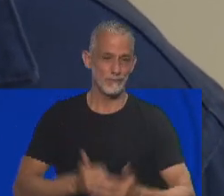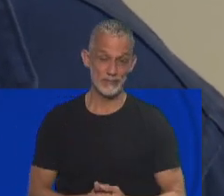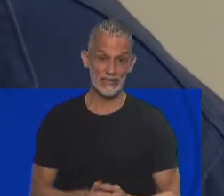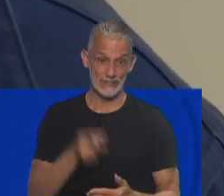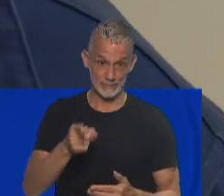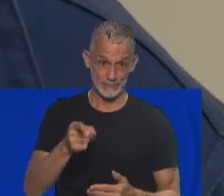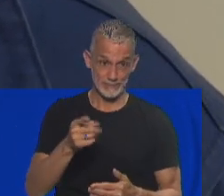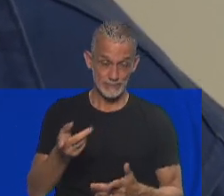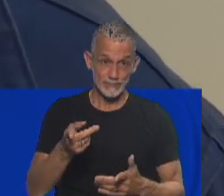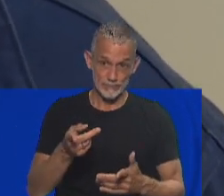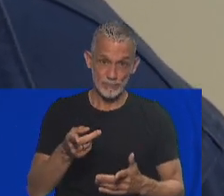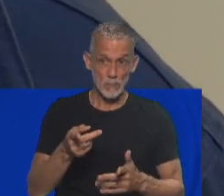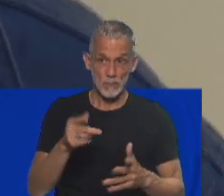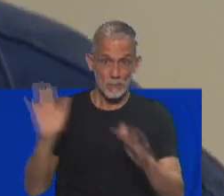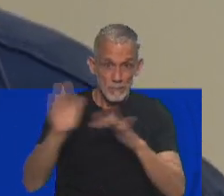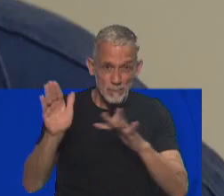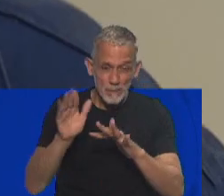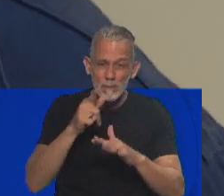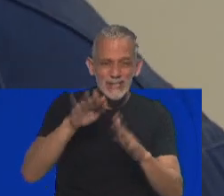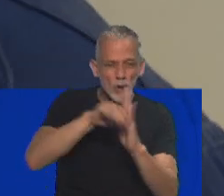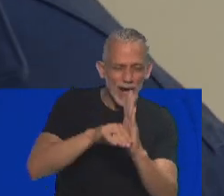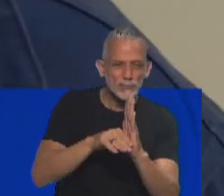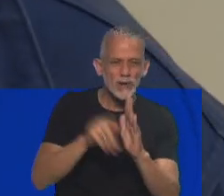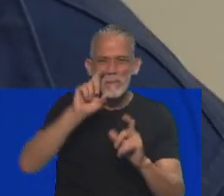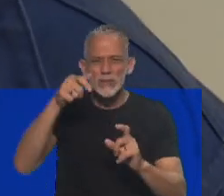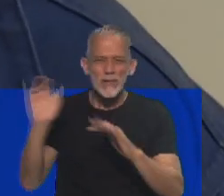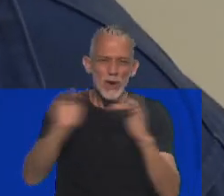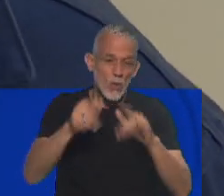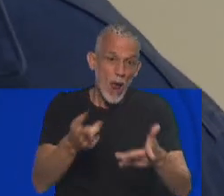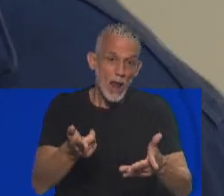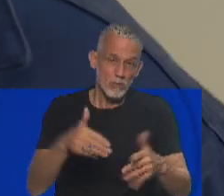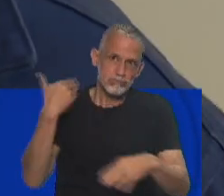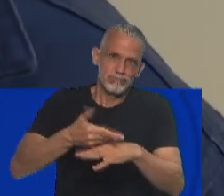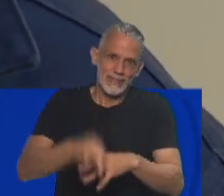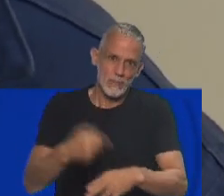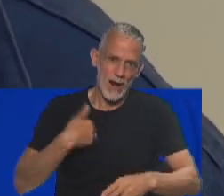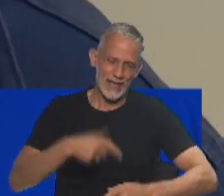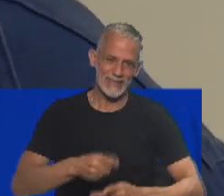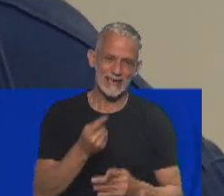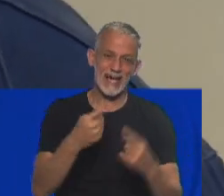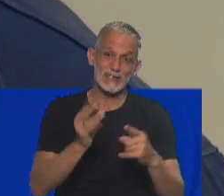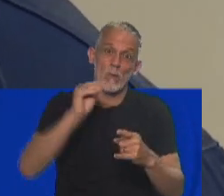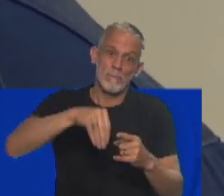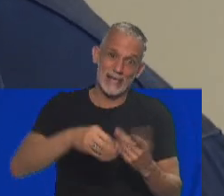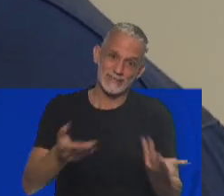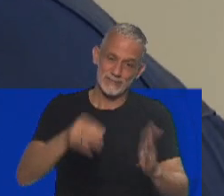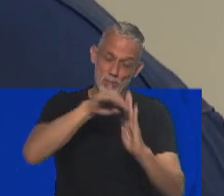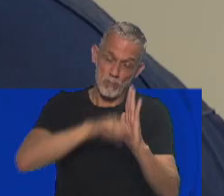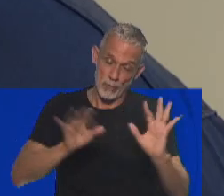Bueno, la presentación es bastante parecida a la de Montevideo, con algunas canciones más, porque hace mucho que no venimos, entonces vamos a tener que tocar todo.